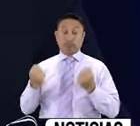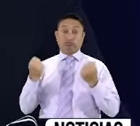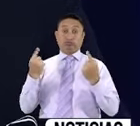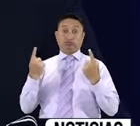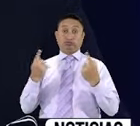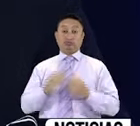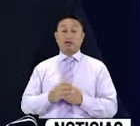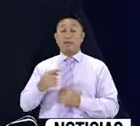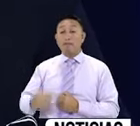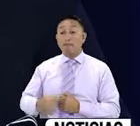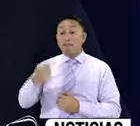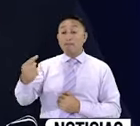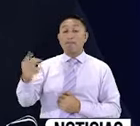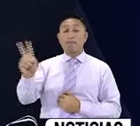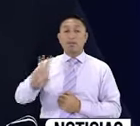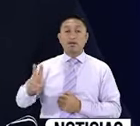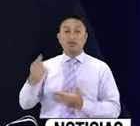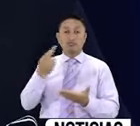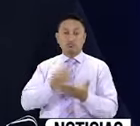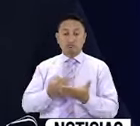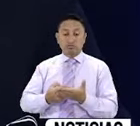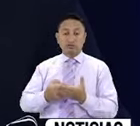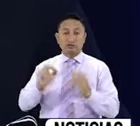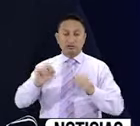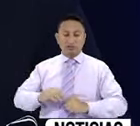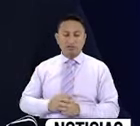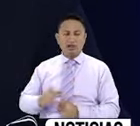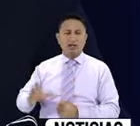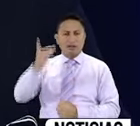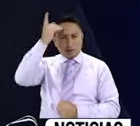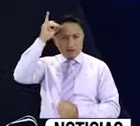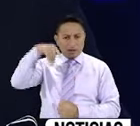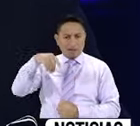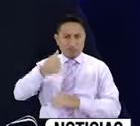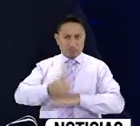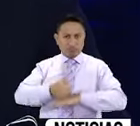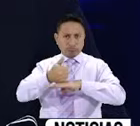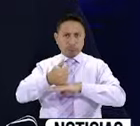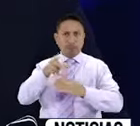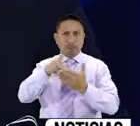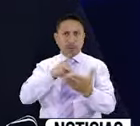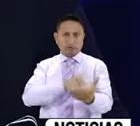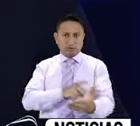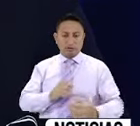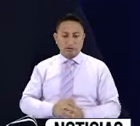viernes sesionará para resolver las objeciones del Ejecutivo en el proyecto que